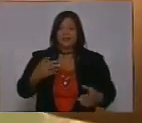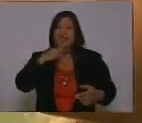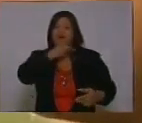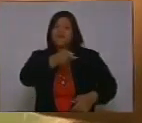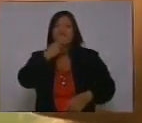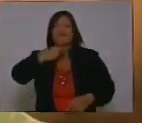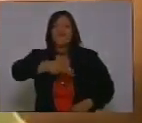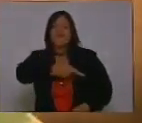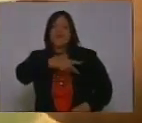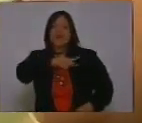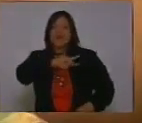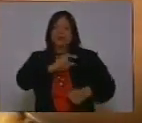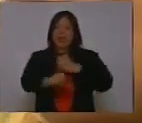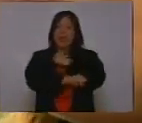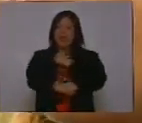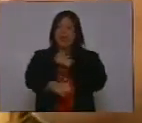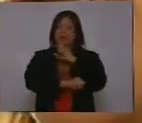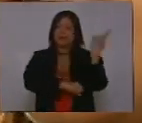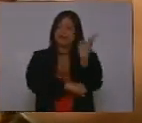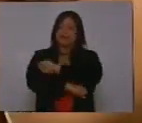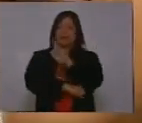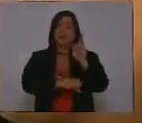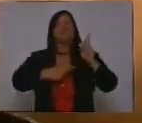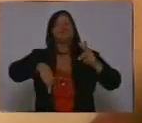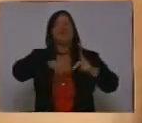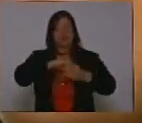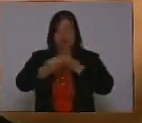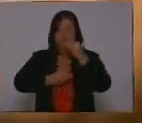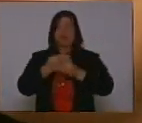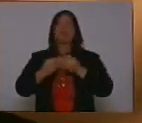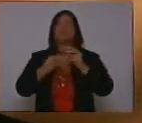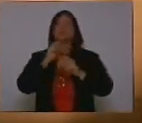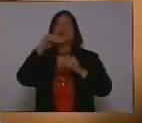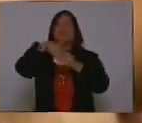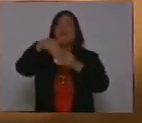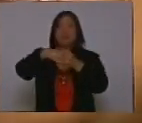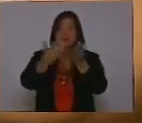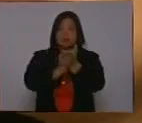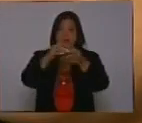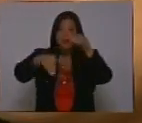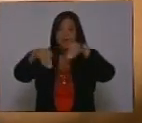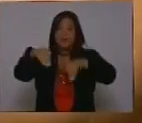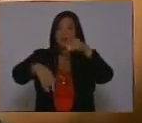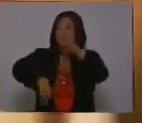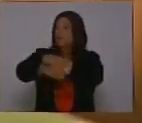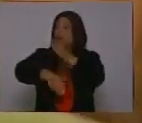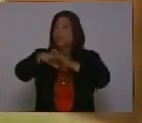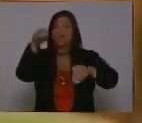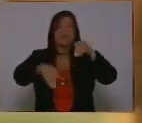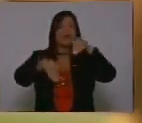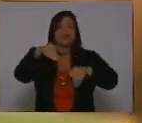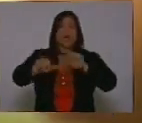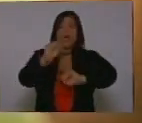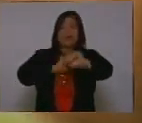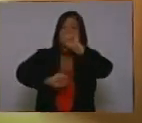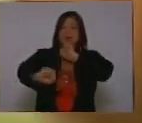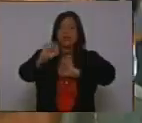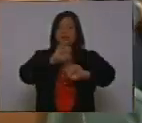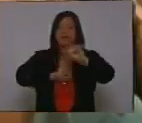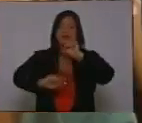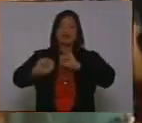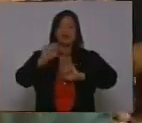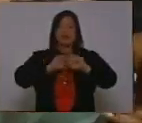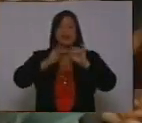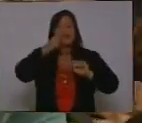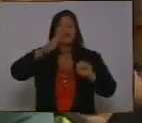falsas, porque lo vamos a construir. El llamado es a votar, a salir a las calles, a defender